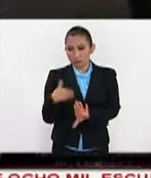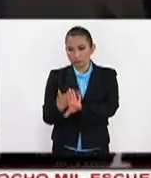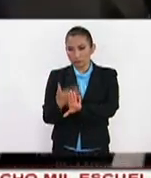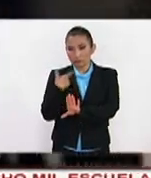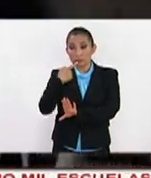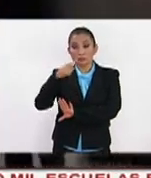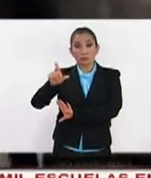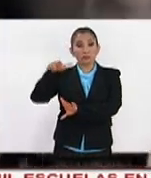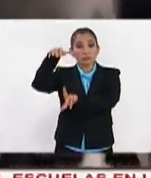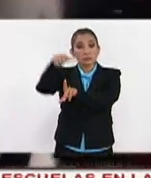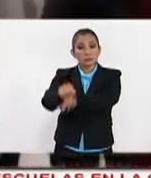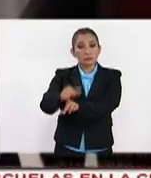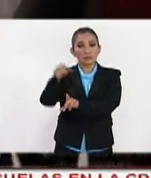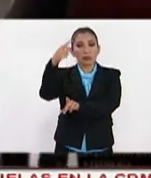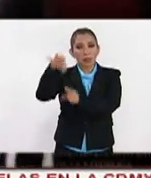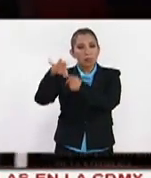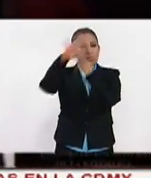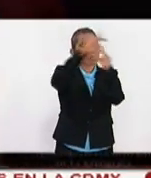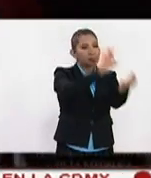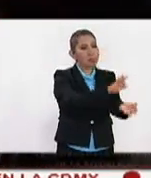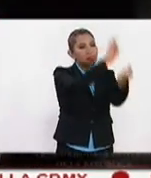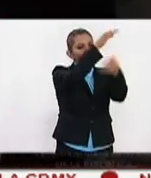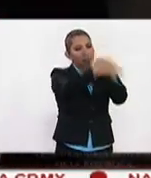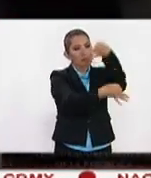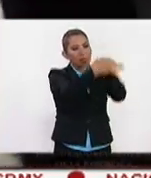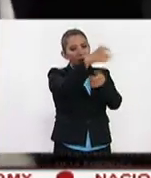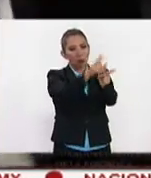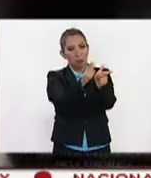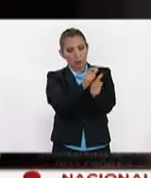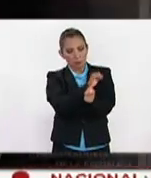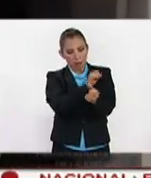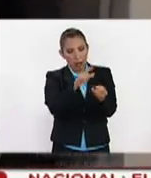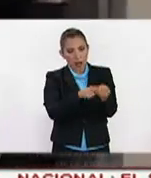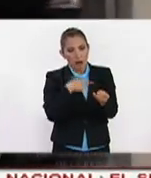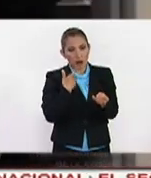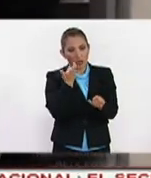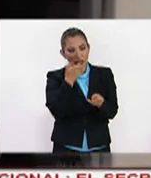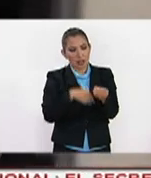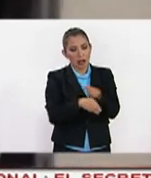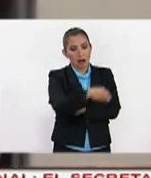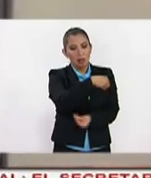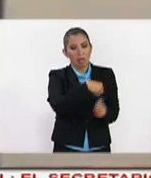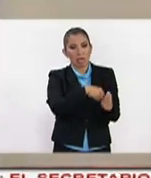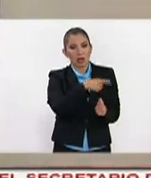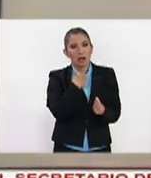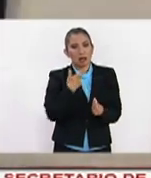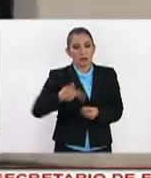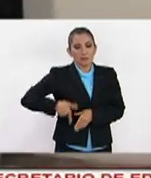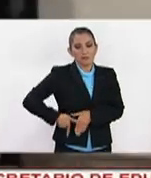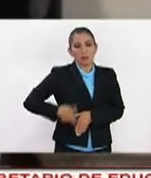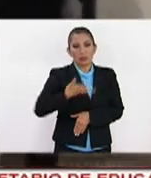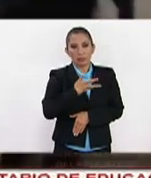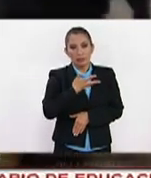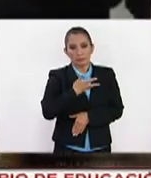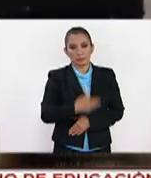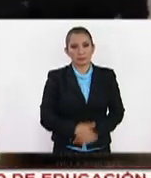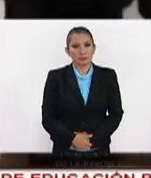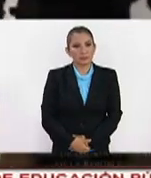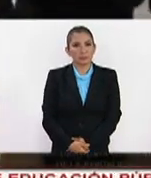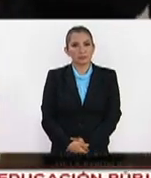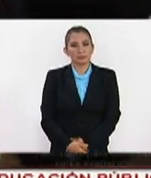pesa una orden de detención con fines de extradición por asociación delictuosa, lavado de dinero y portación de armas de